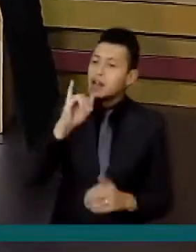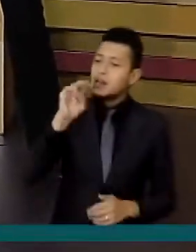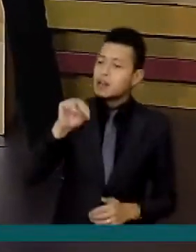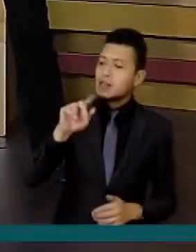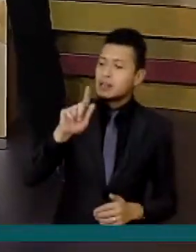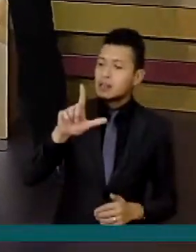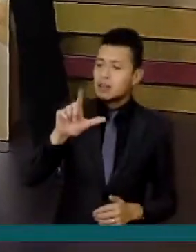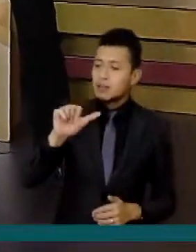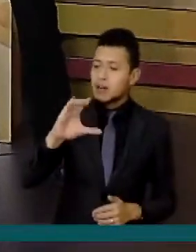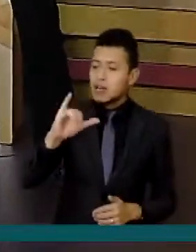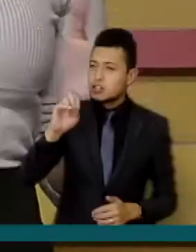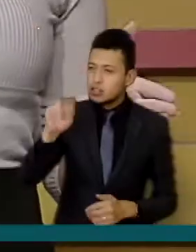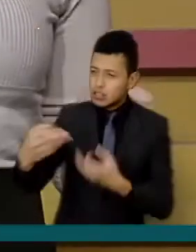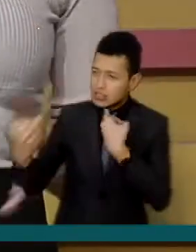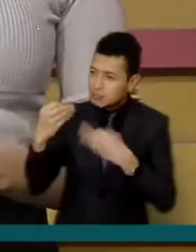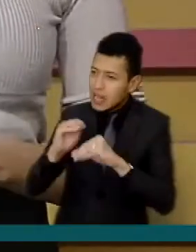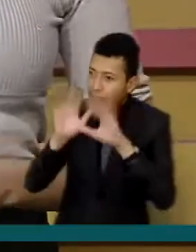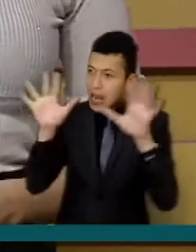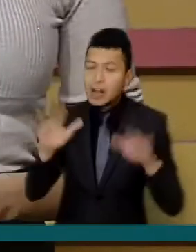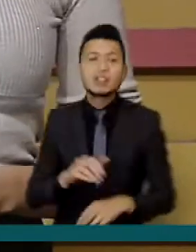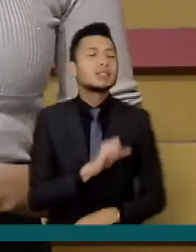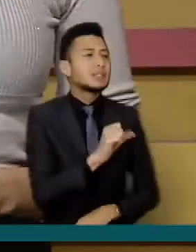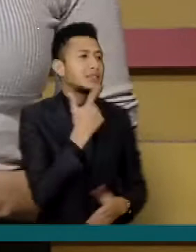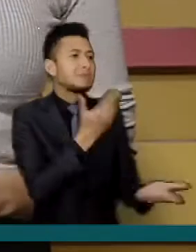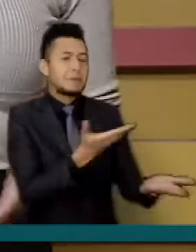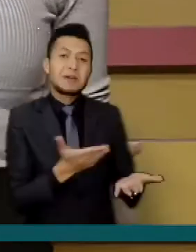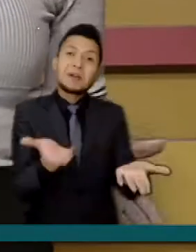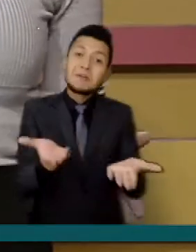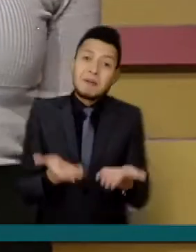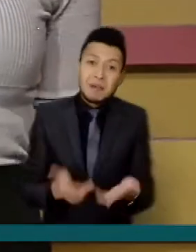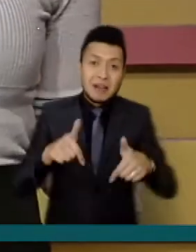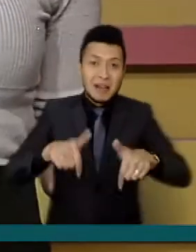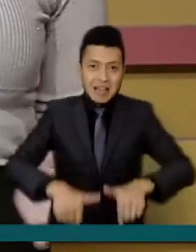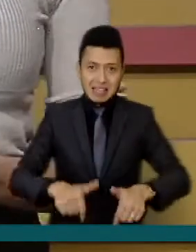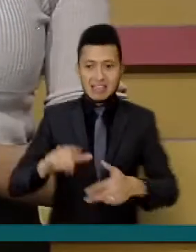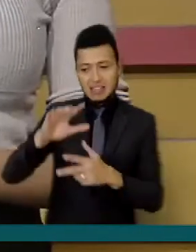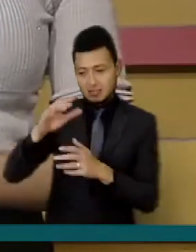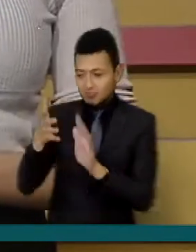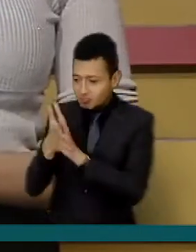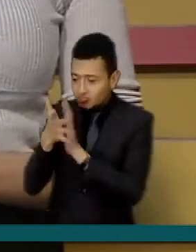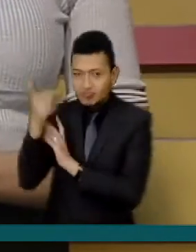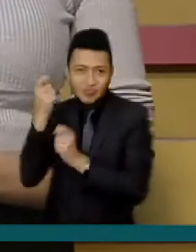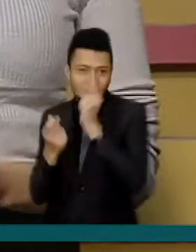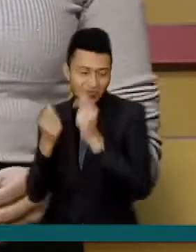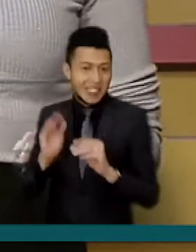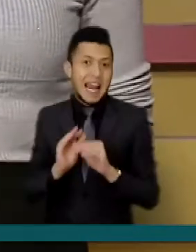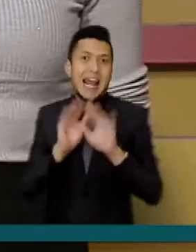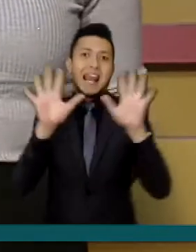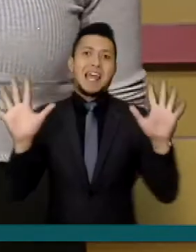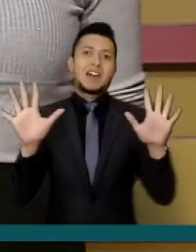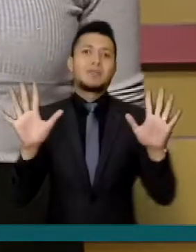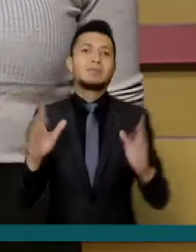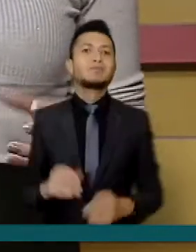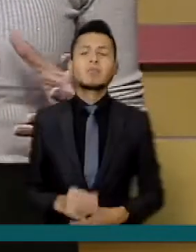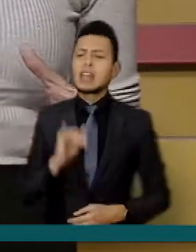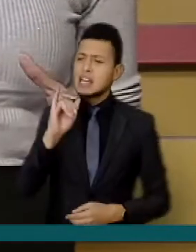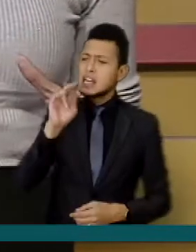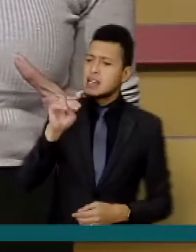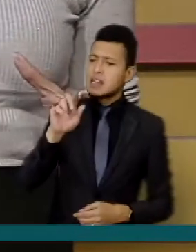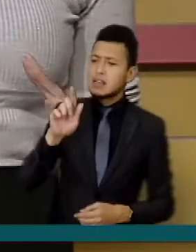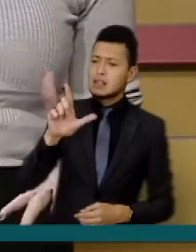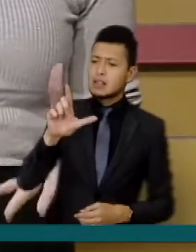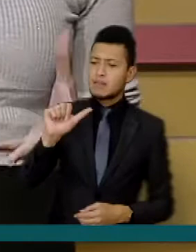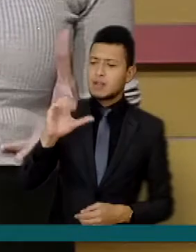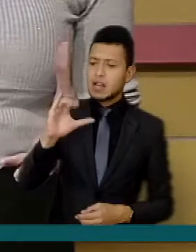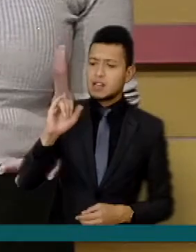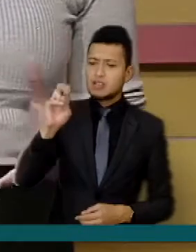inflación. Gracias, Mabel. Televidentes, bienvenidos a Caja Menor, el espacio en donde tenemos las cuentas claras. La inflación podría definirse